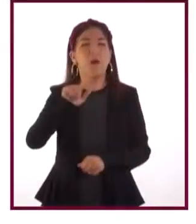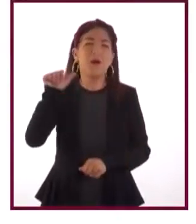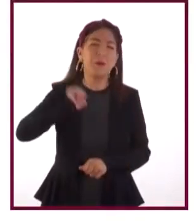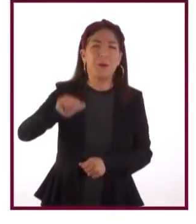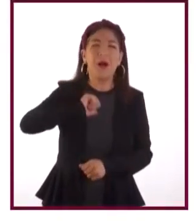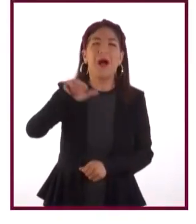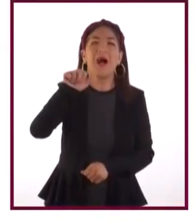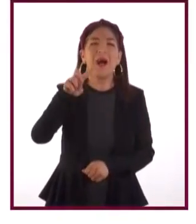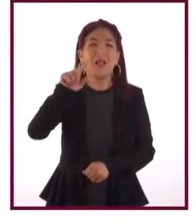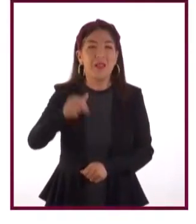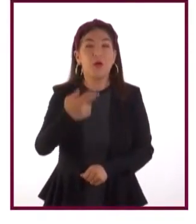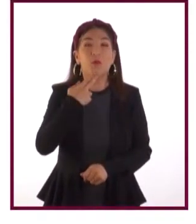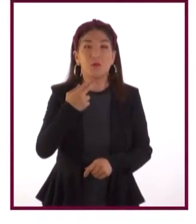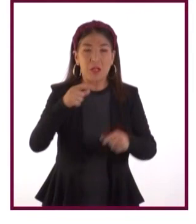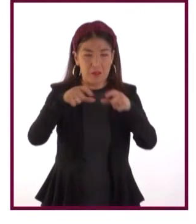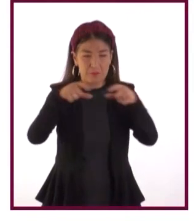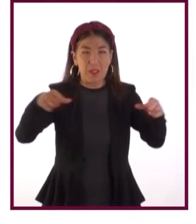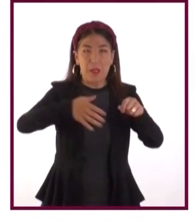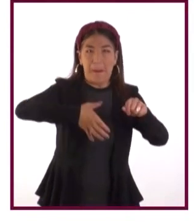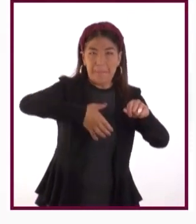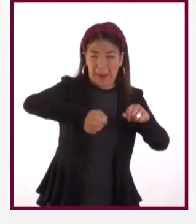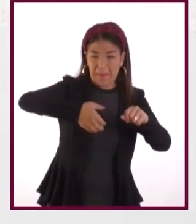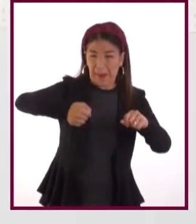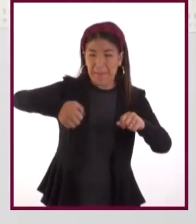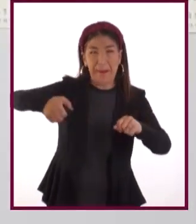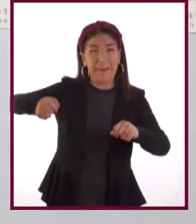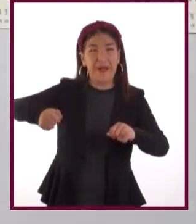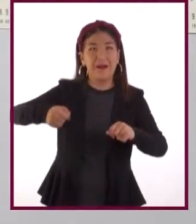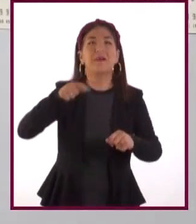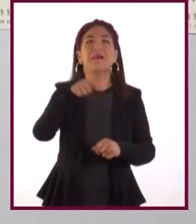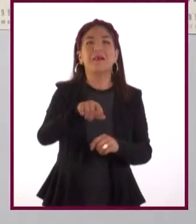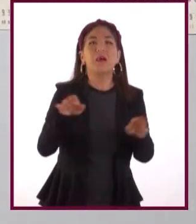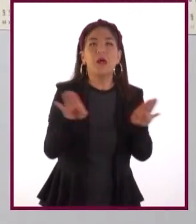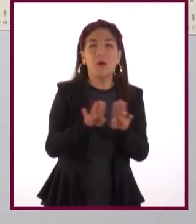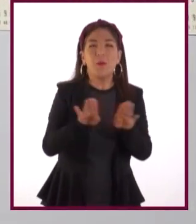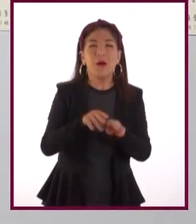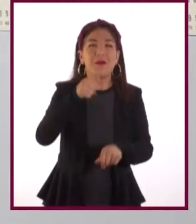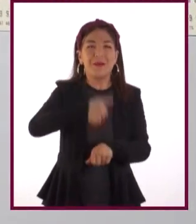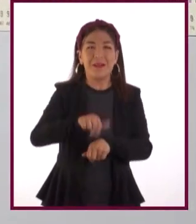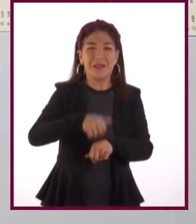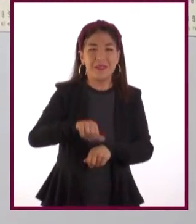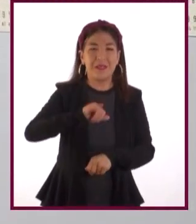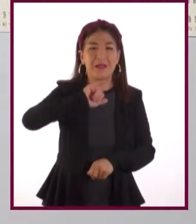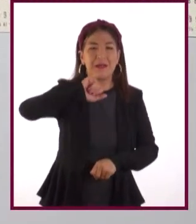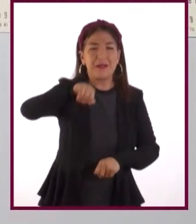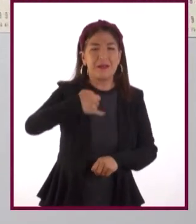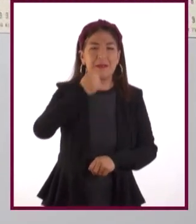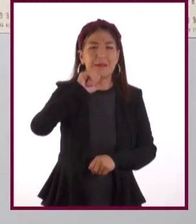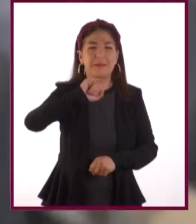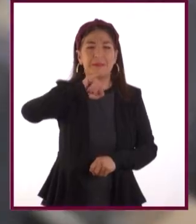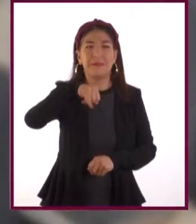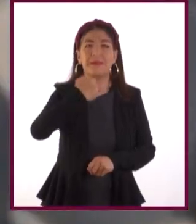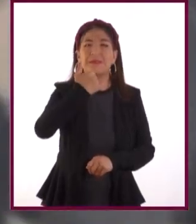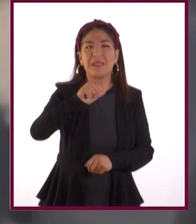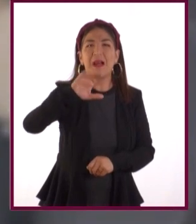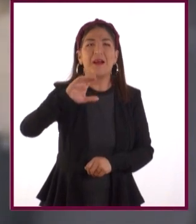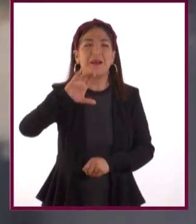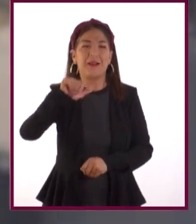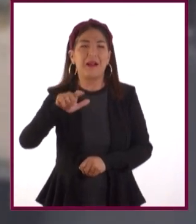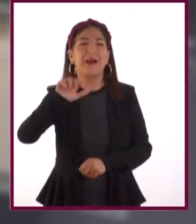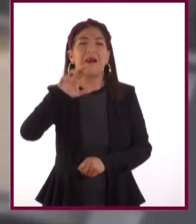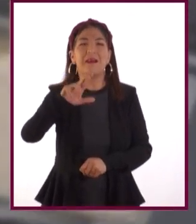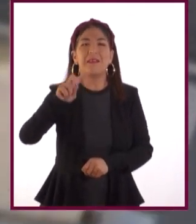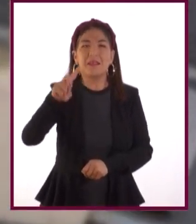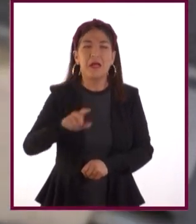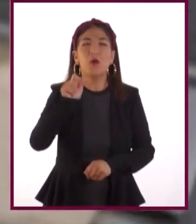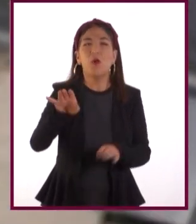trabajo de Ada consistió en proponer el uso de tarjetas perforadas, inspirada en el telar de Jacquard, que posteriormente